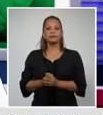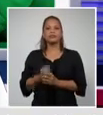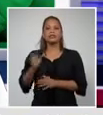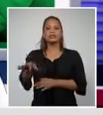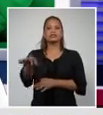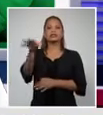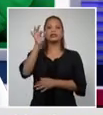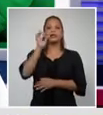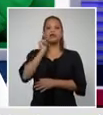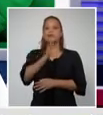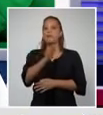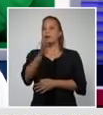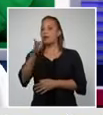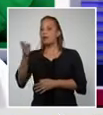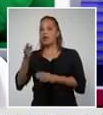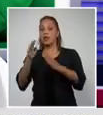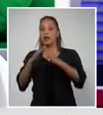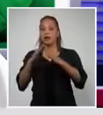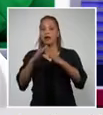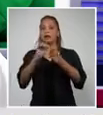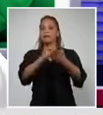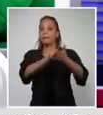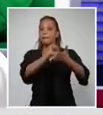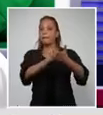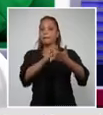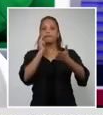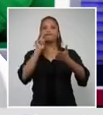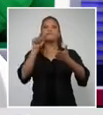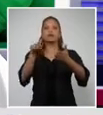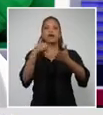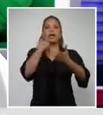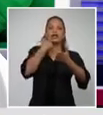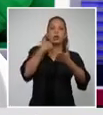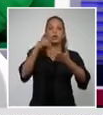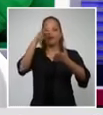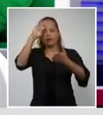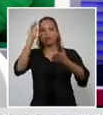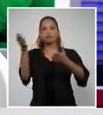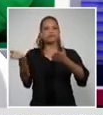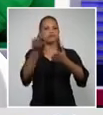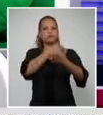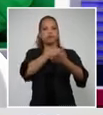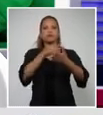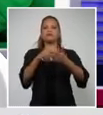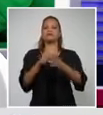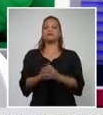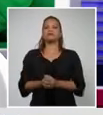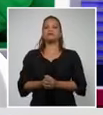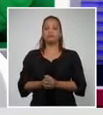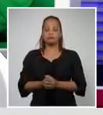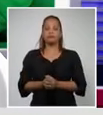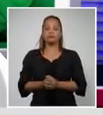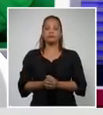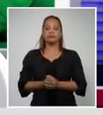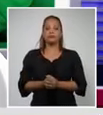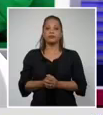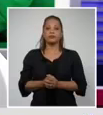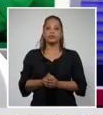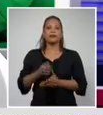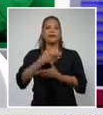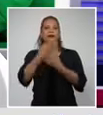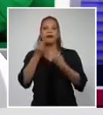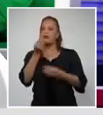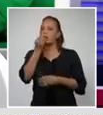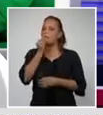contacto de un caso positivo, en la pesquisa de su médico de familia, con tos, pérdida del apetito, se hizo